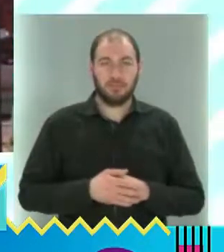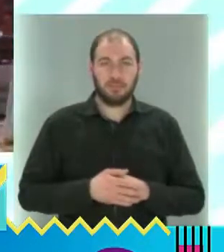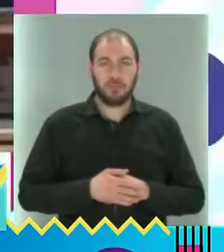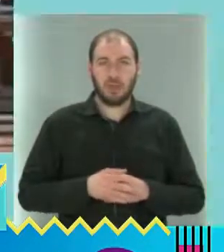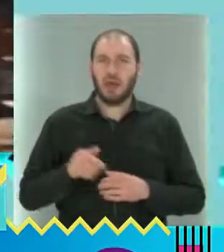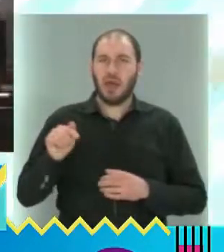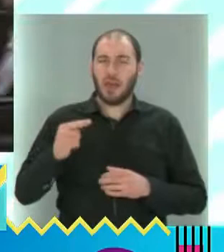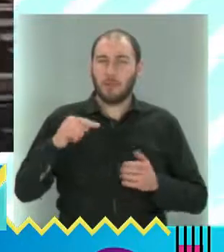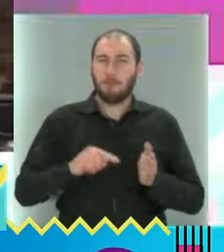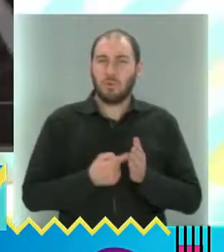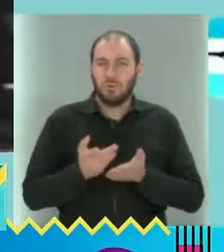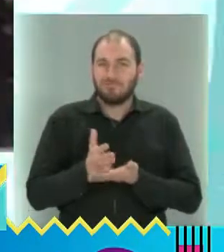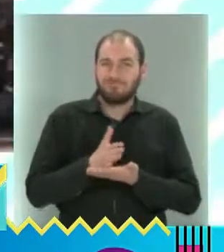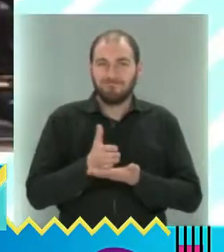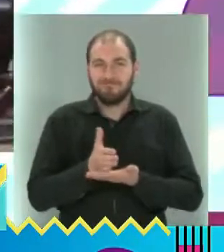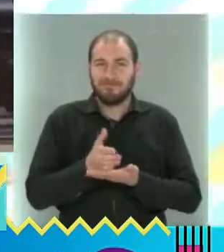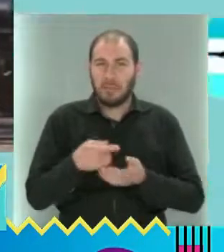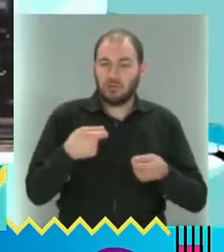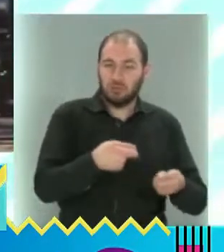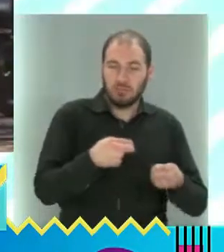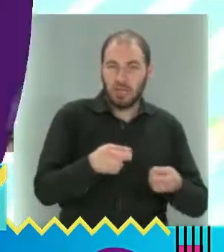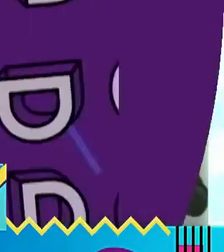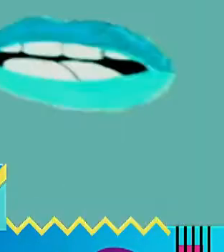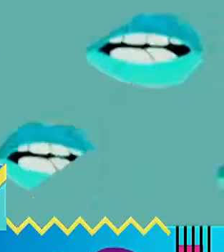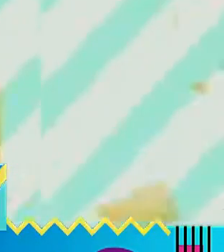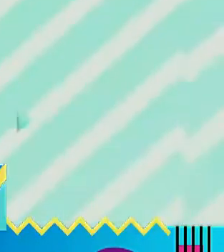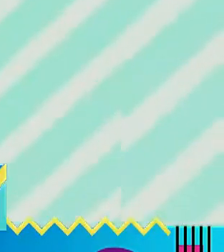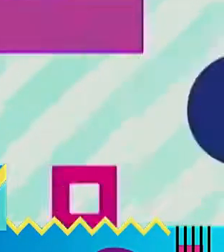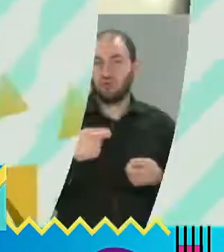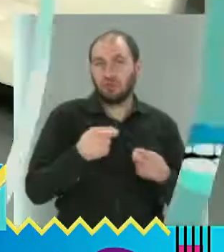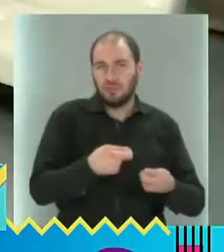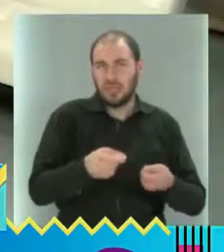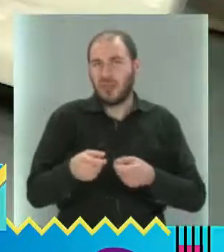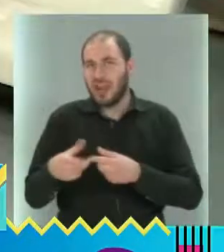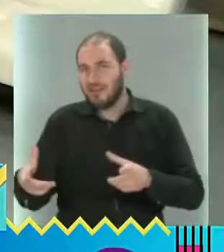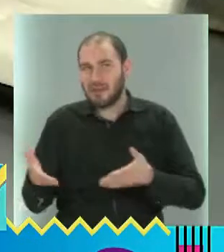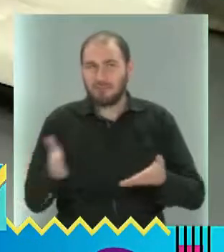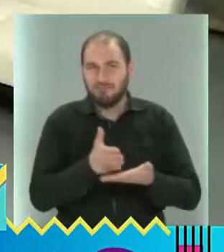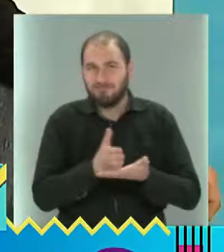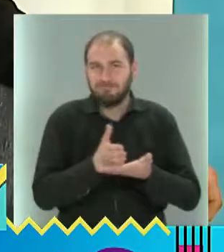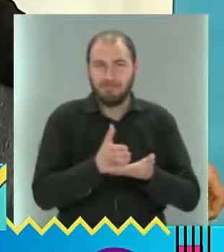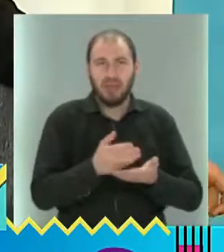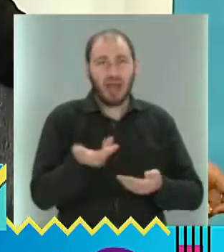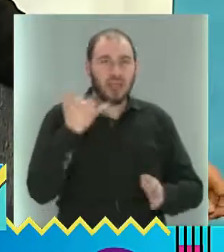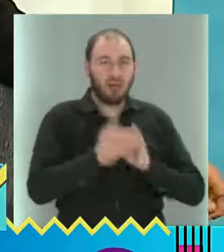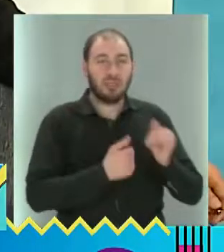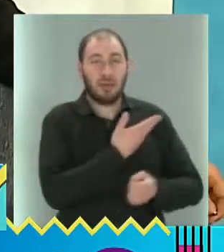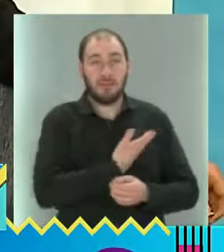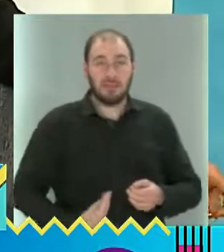¿Y hay un punto medio entre el subsidio y el desregular? Bueno, es el recién lo hablaba, digamos, el